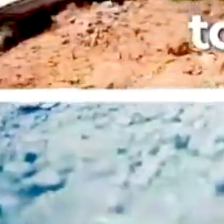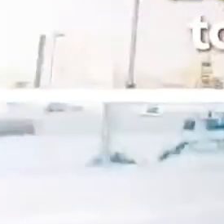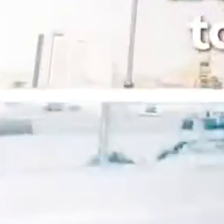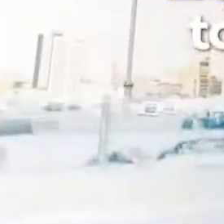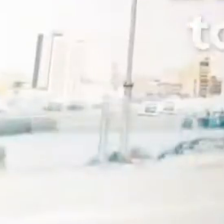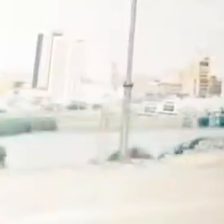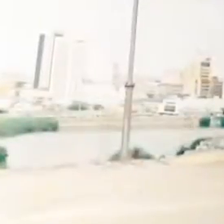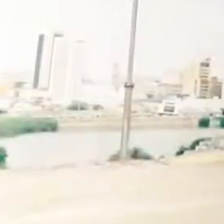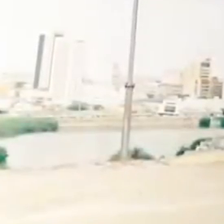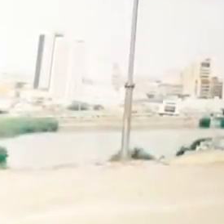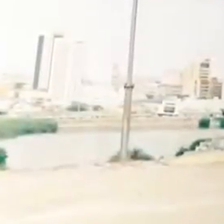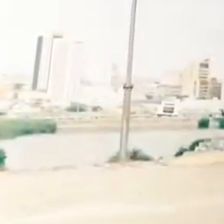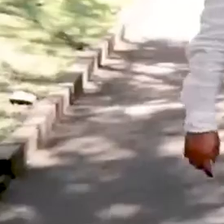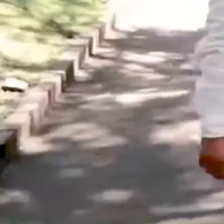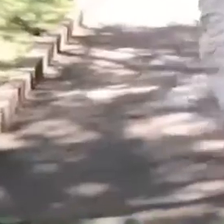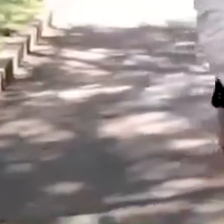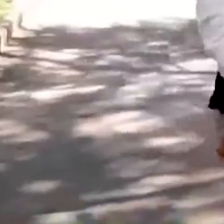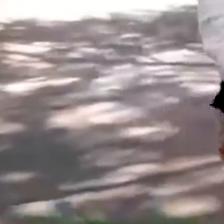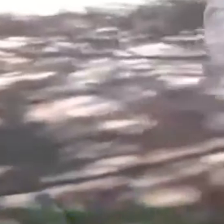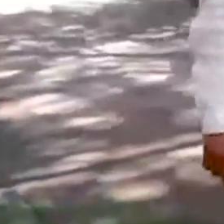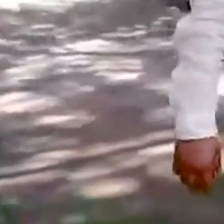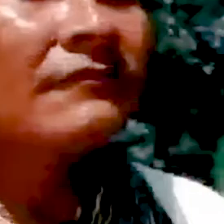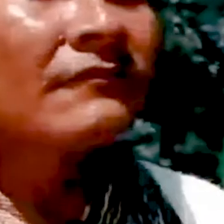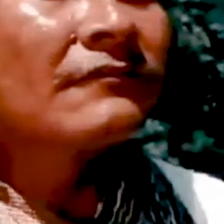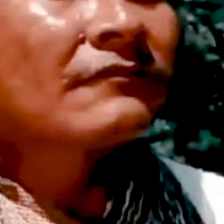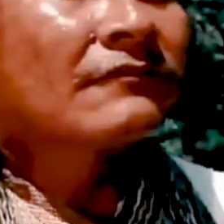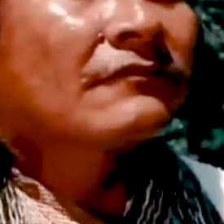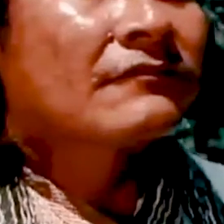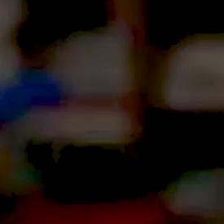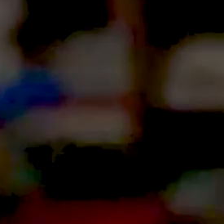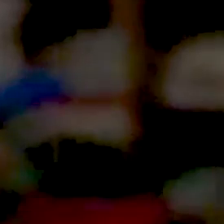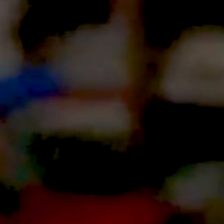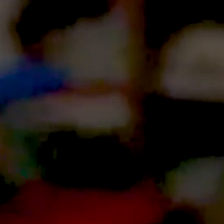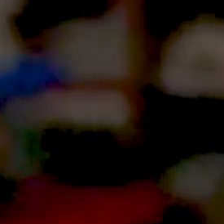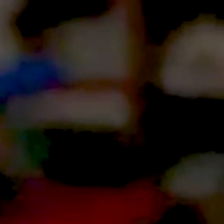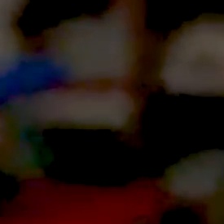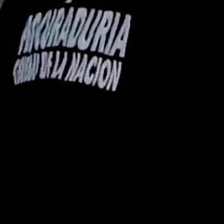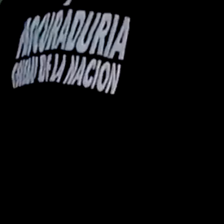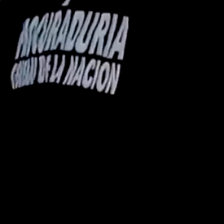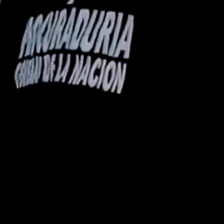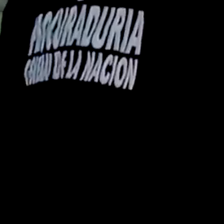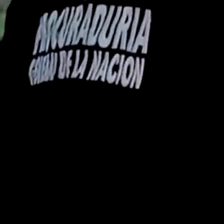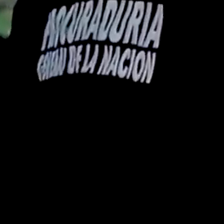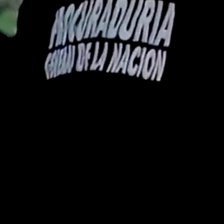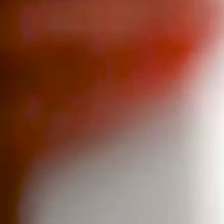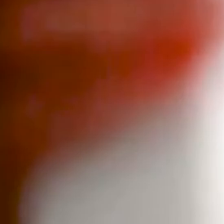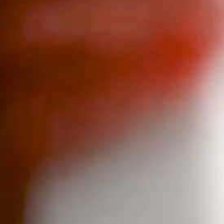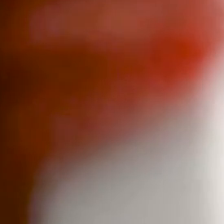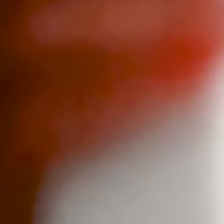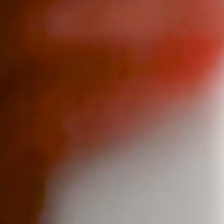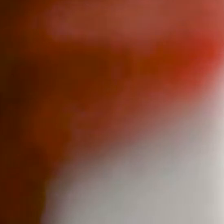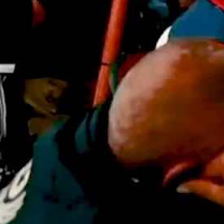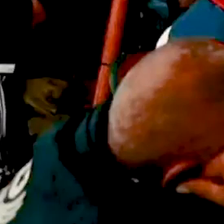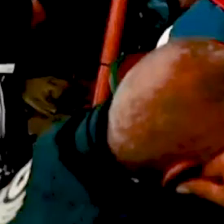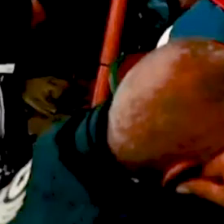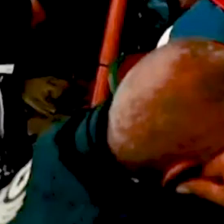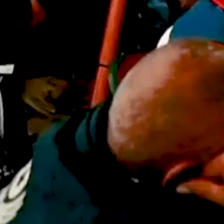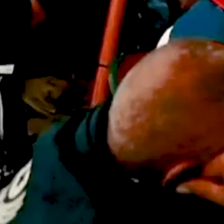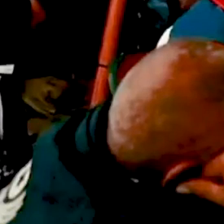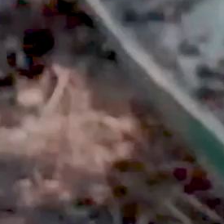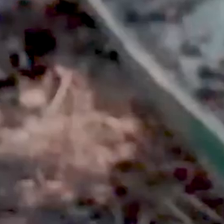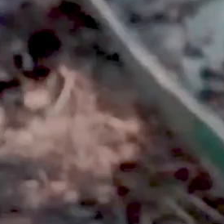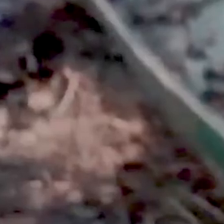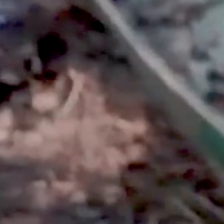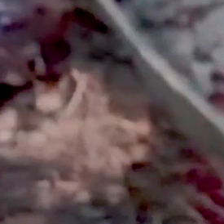los derechos de todos los colombianos. Se ejerció vigilancia superior con fines preventivos y de control de gestión,